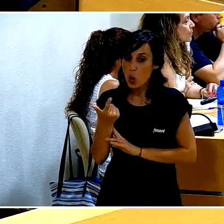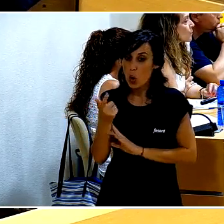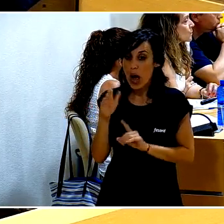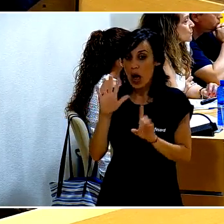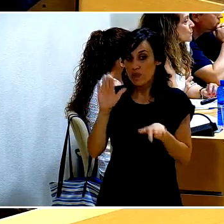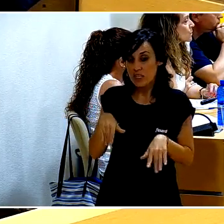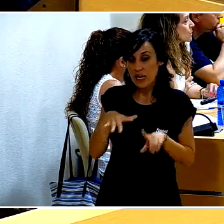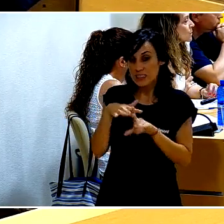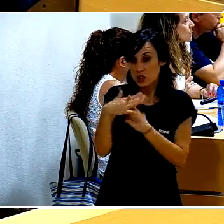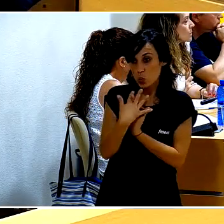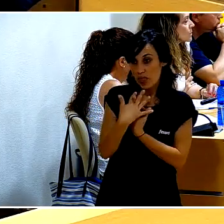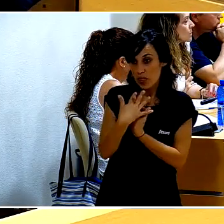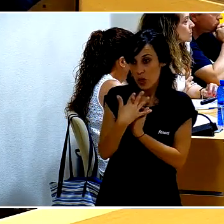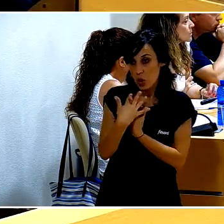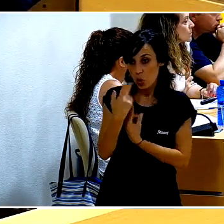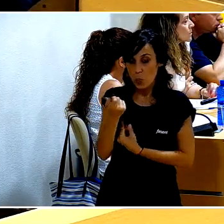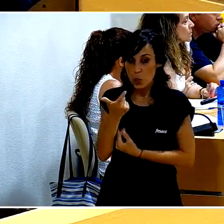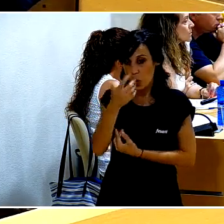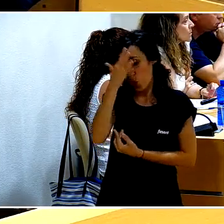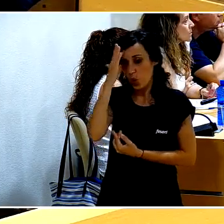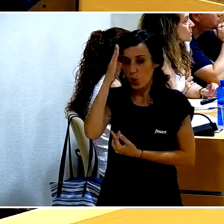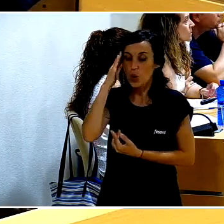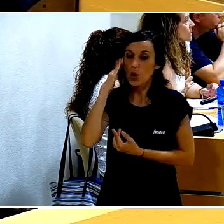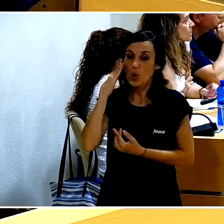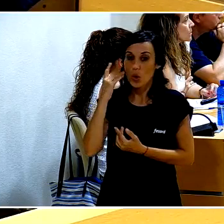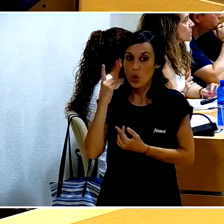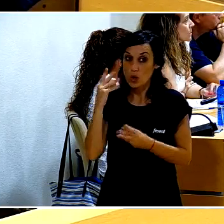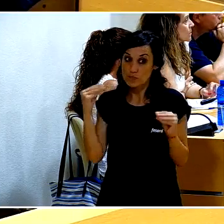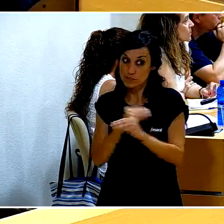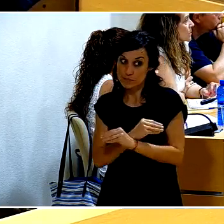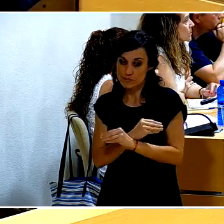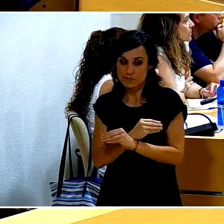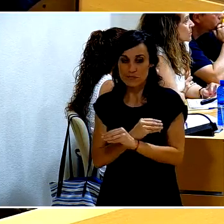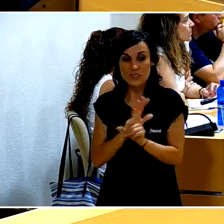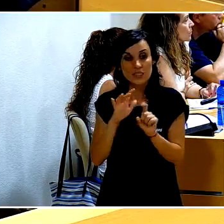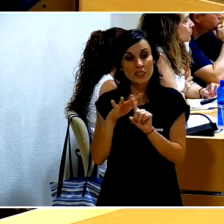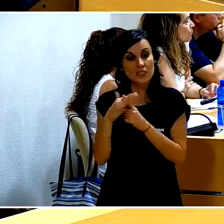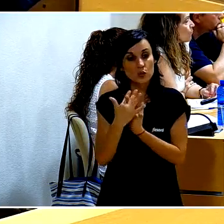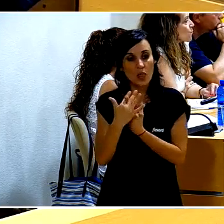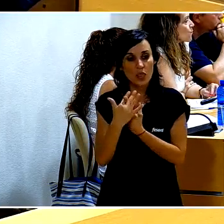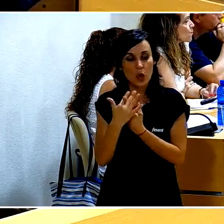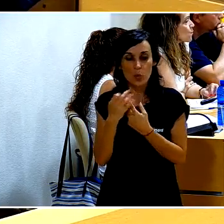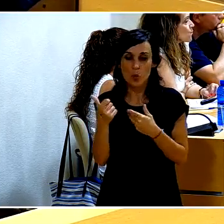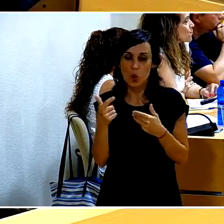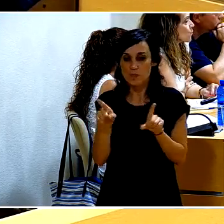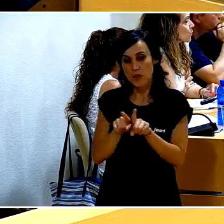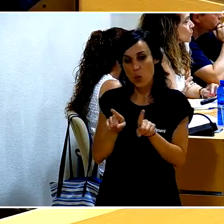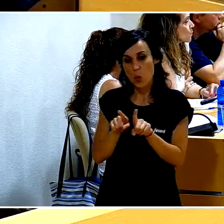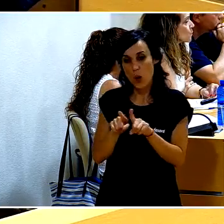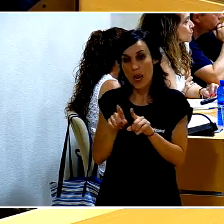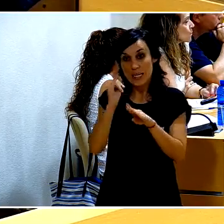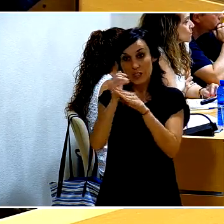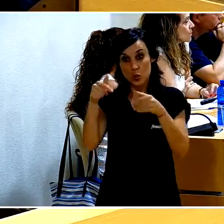una situación totalmente contradictoria. ¿no estaremos abriendo puertas, abriendo